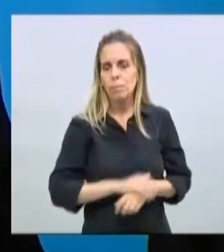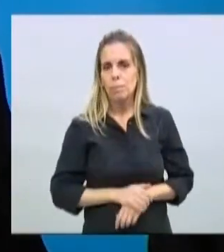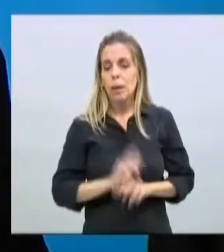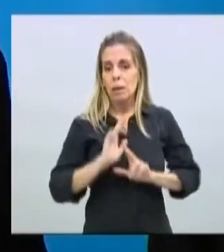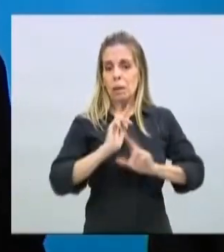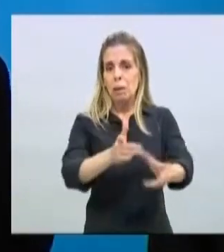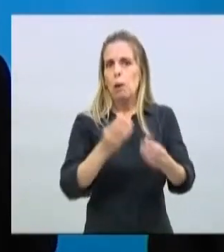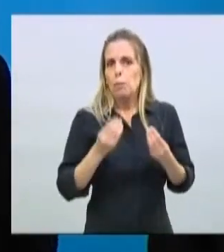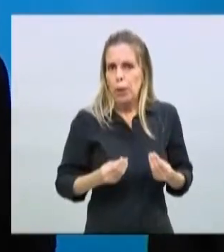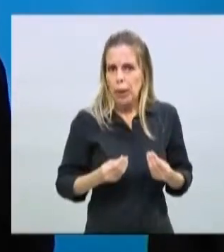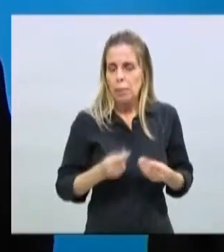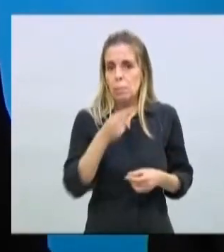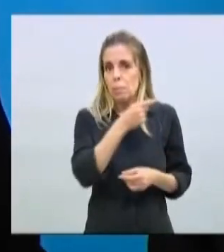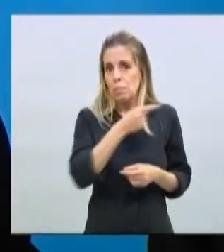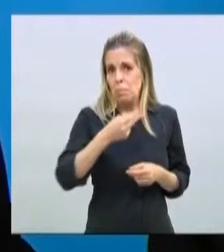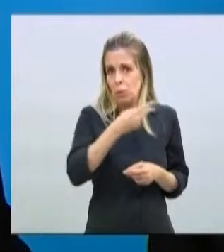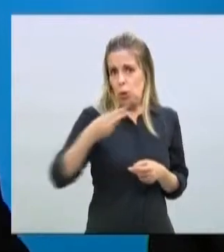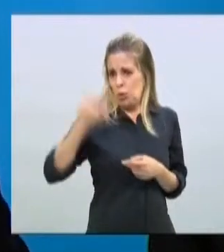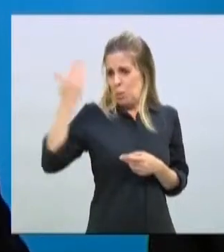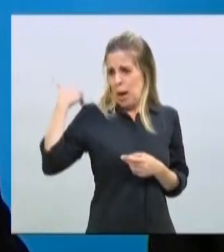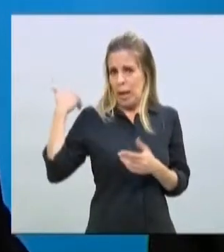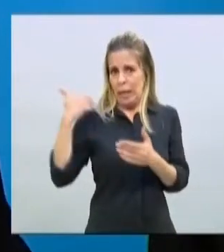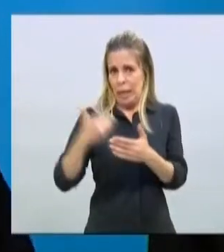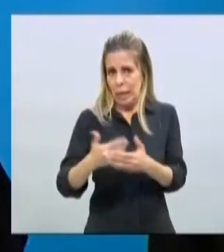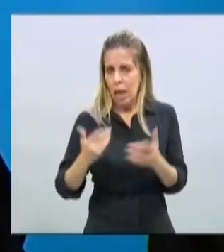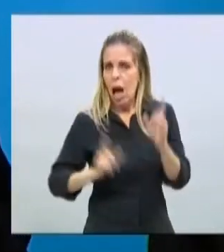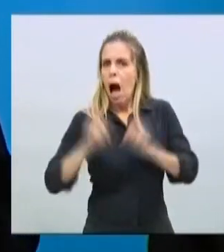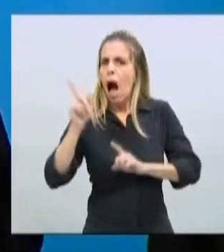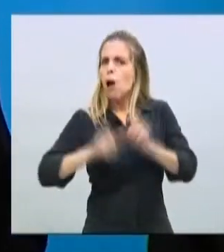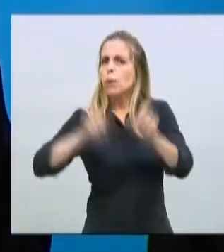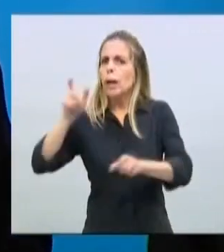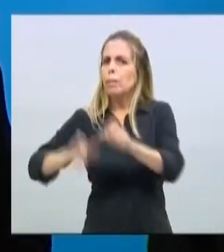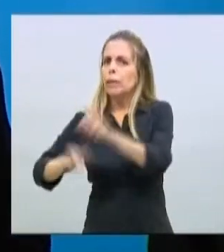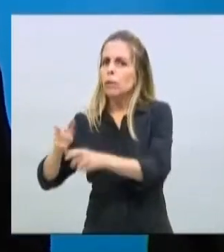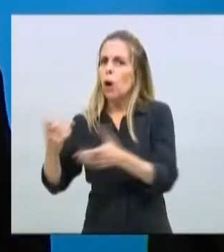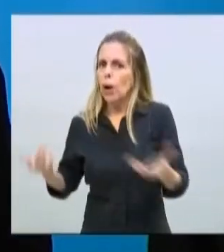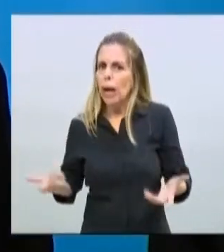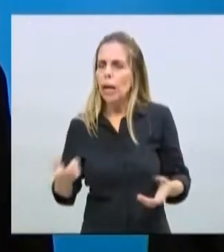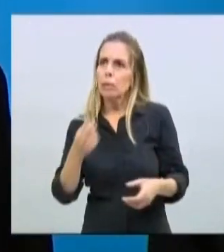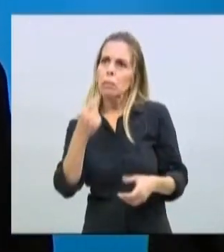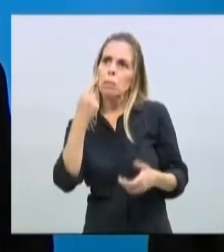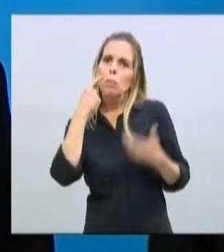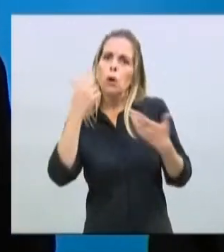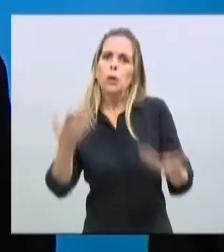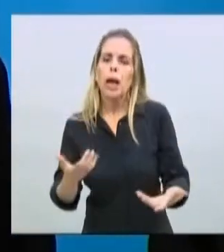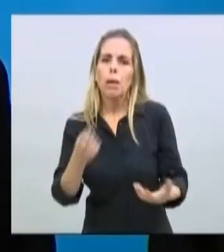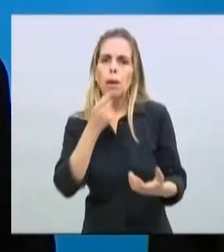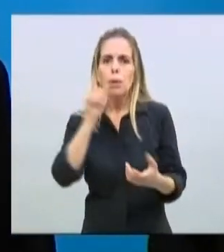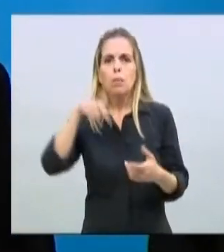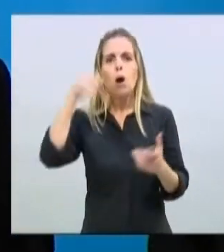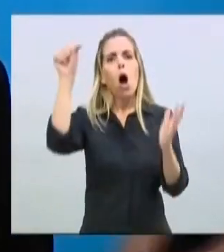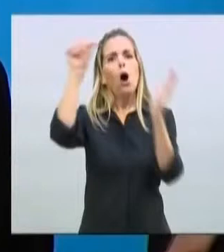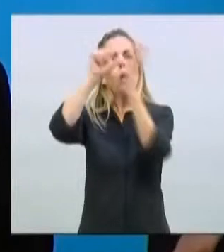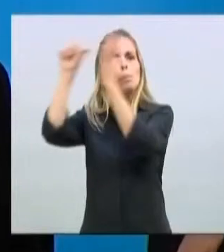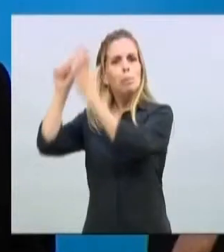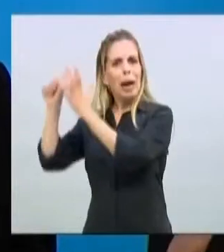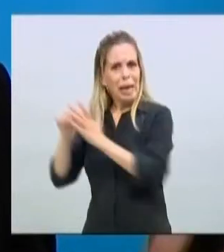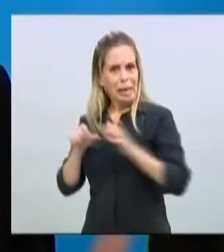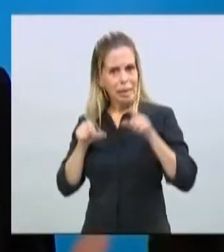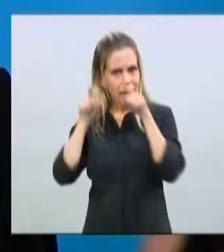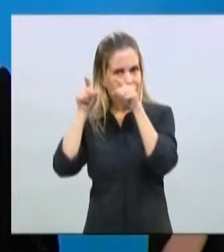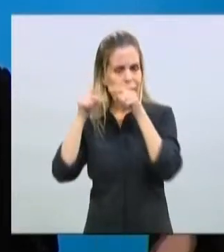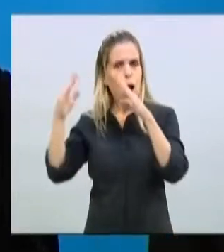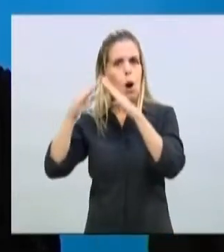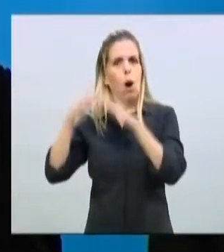días muchos pusieron algún ejemplo de países que no hicieron la cuarentena,